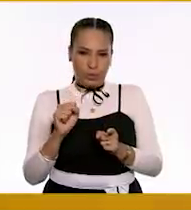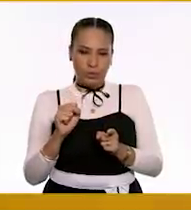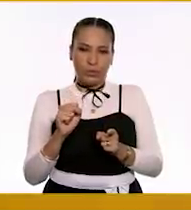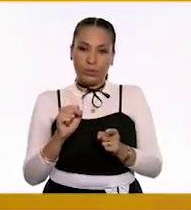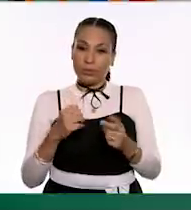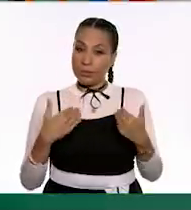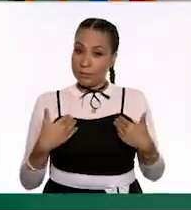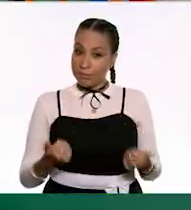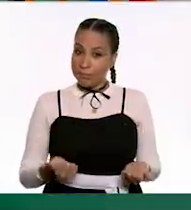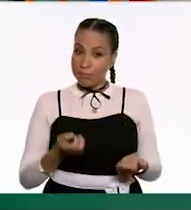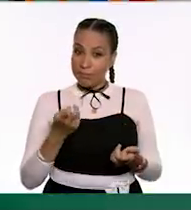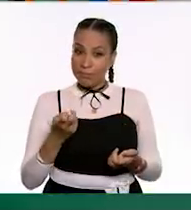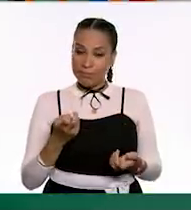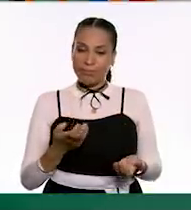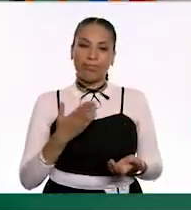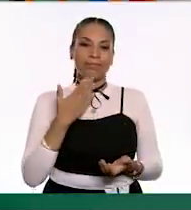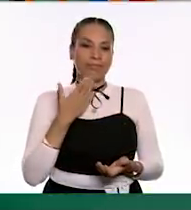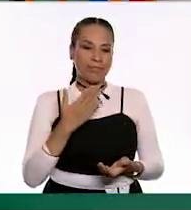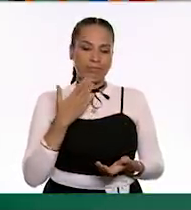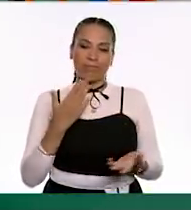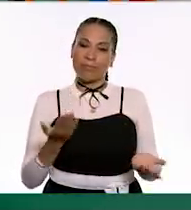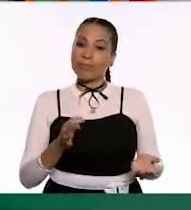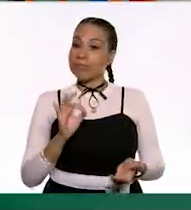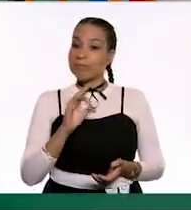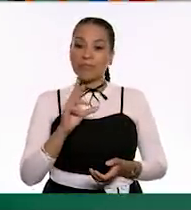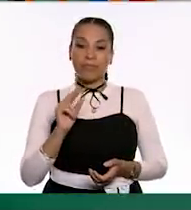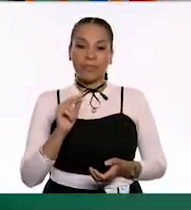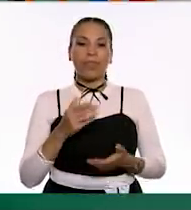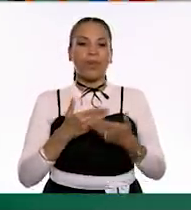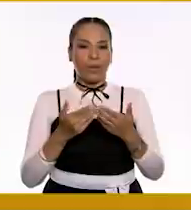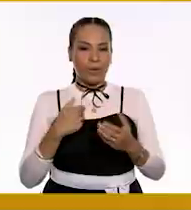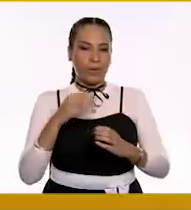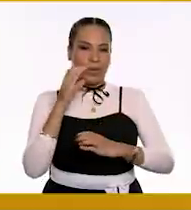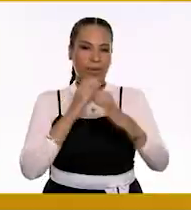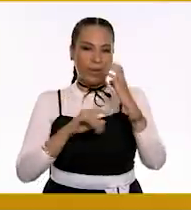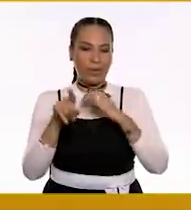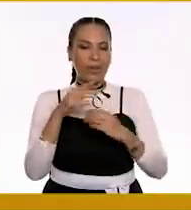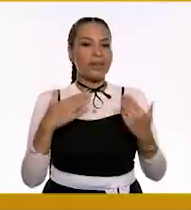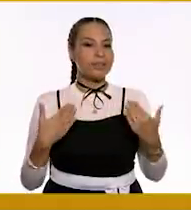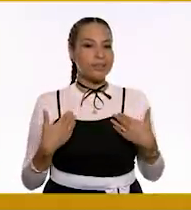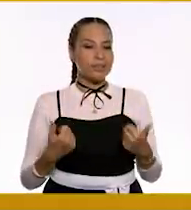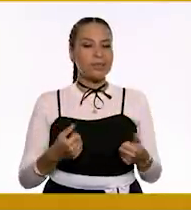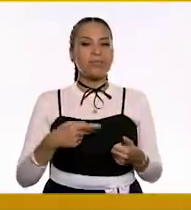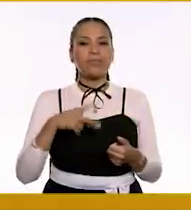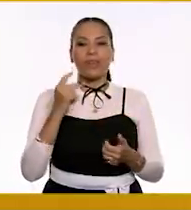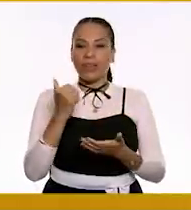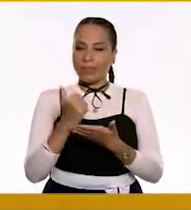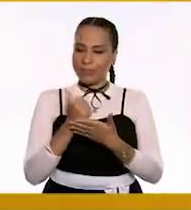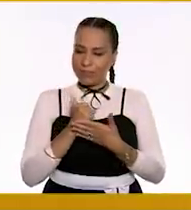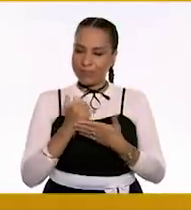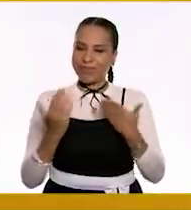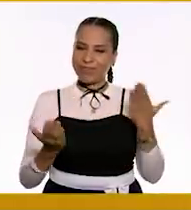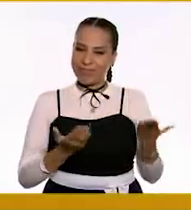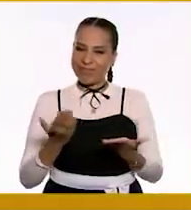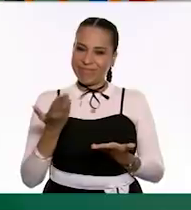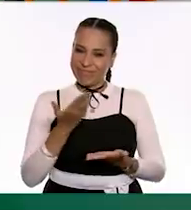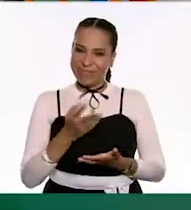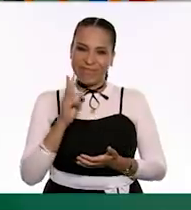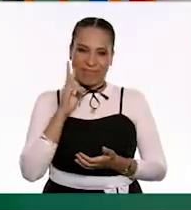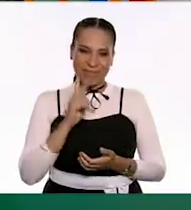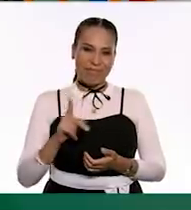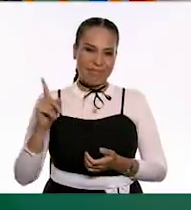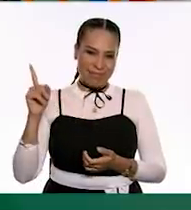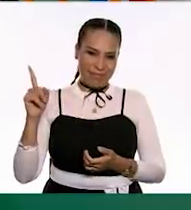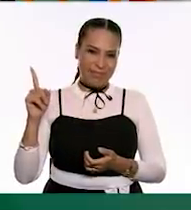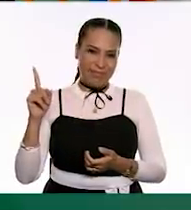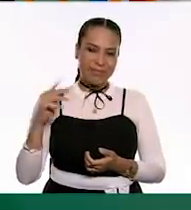¿Lo entendieron bien, más o menos? Muy bien, claro. Sí. Bueno, si no, pues ahora se les voy a cantar y para que lo entiendan bien. Pero me tienen que ayudar bailando. ¿Están sí, listos, eh? Sí, perfecto. Así es